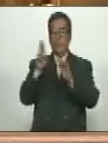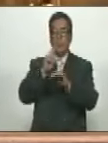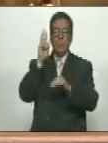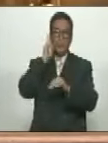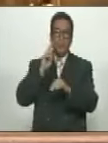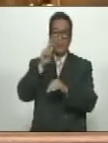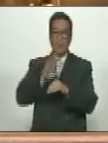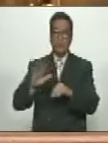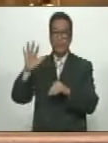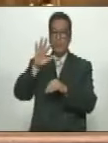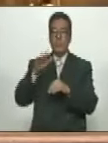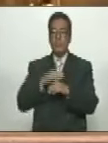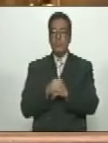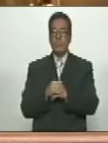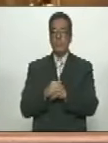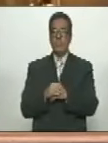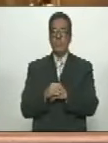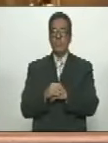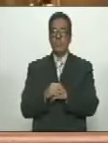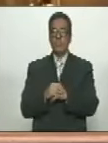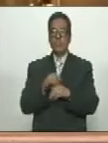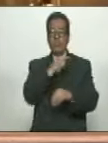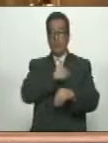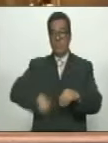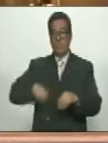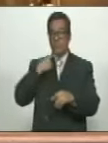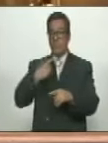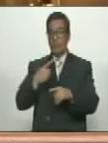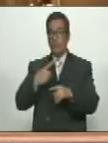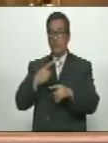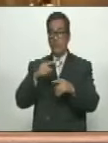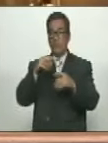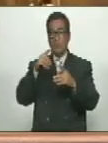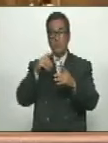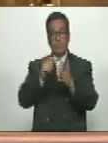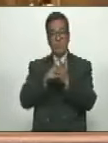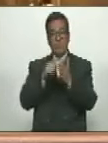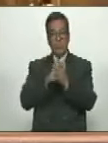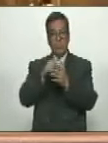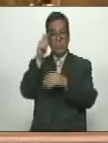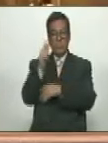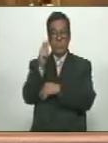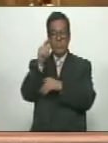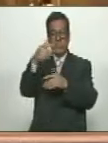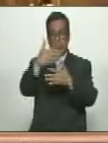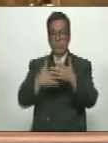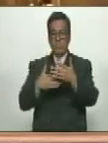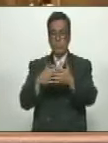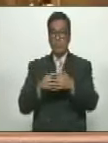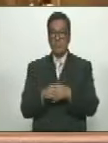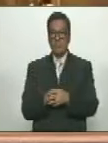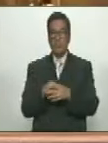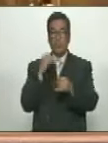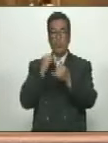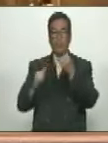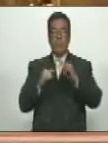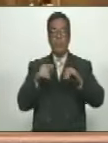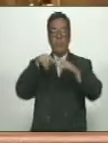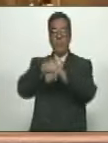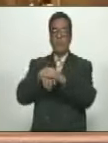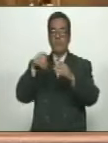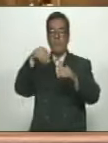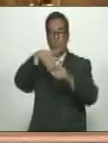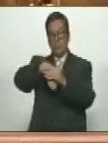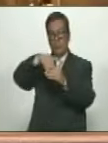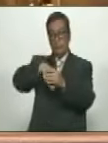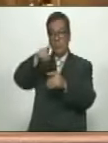de la República Bolivariana de Venezuela. El presidente otorgó el derecho de palabra a los diputados indicados en lista anexa. Finalizadas las intervenciones